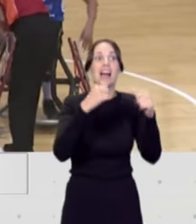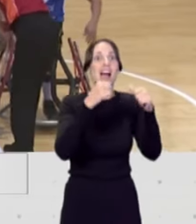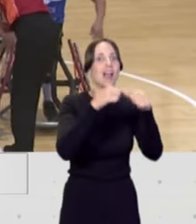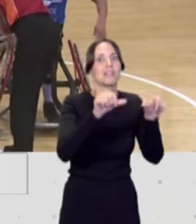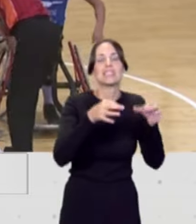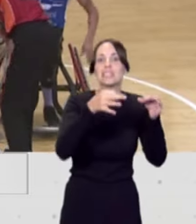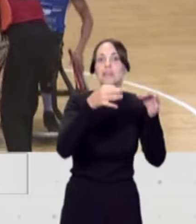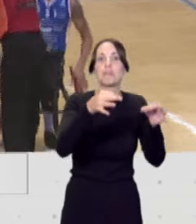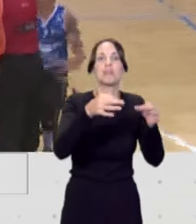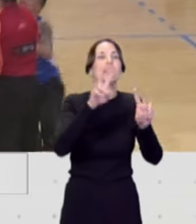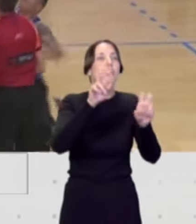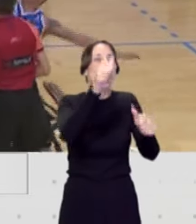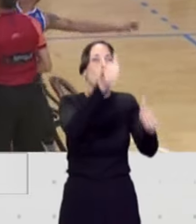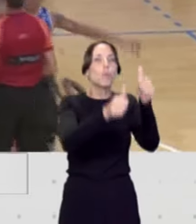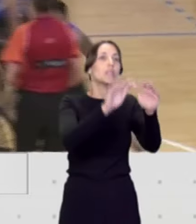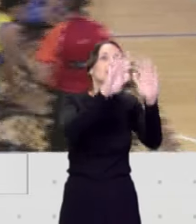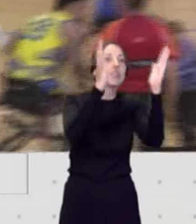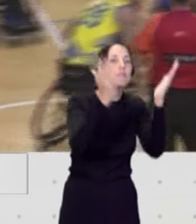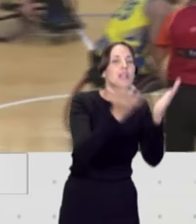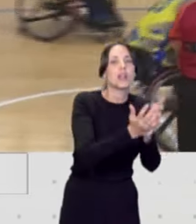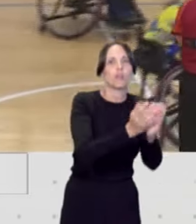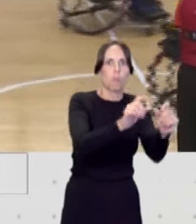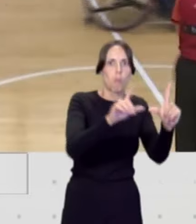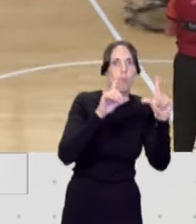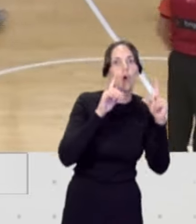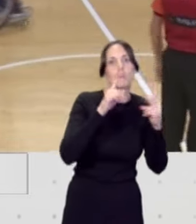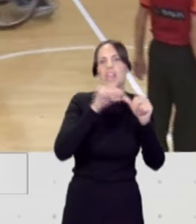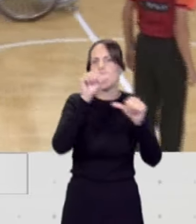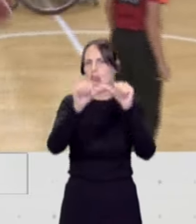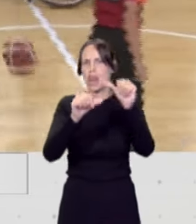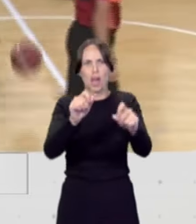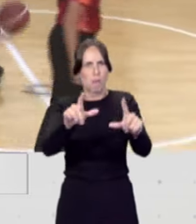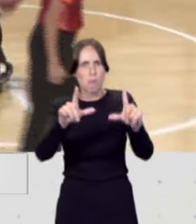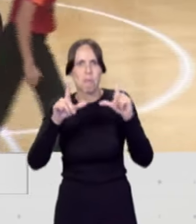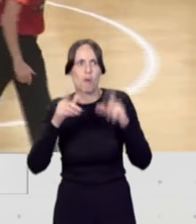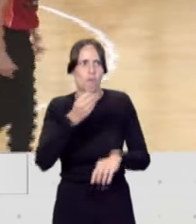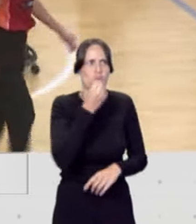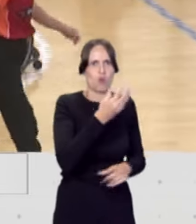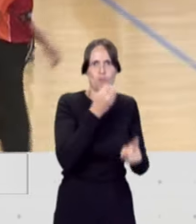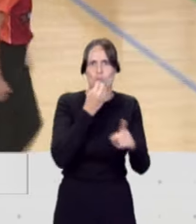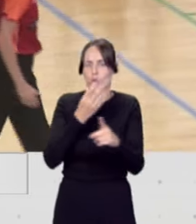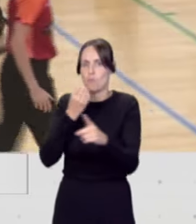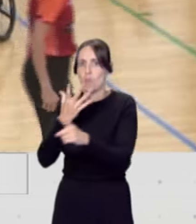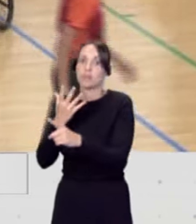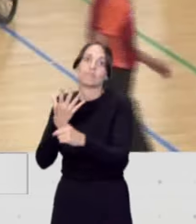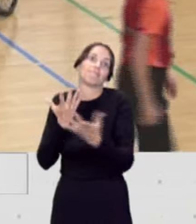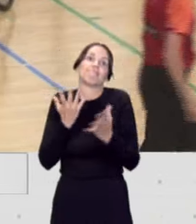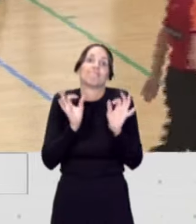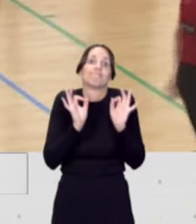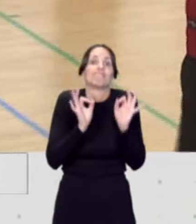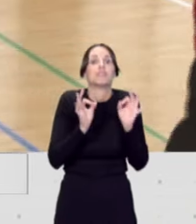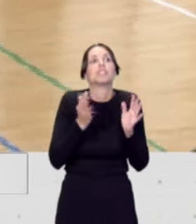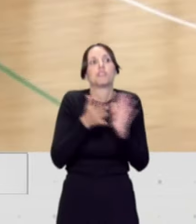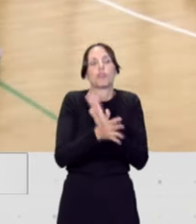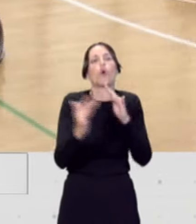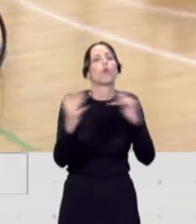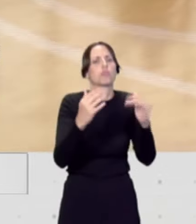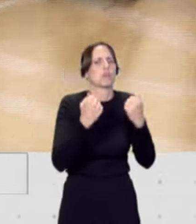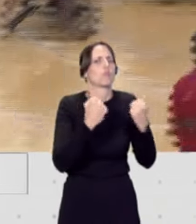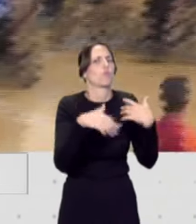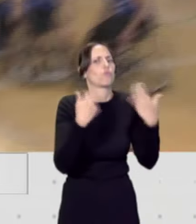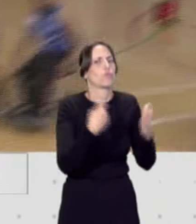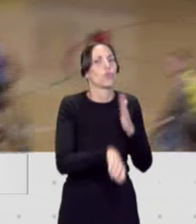competiciones internacionales, ligueras y similares. Entonces pues se presenta a priori pues un partido bastante disputado. De lucha